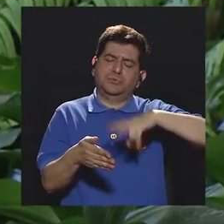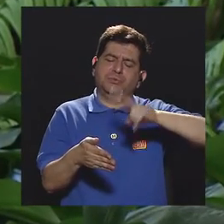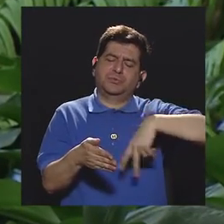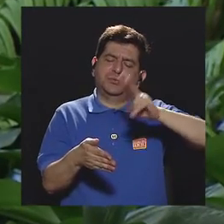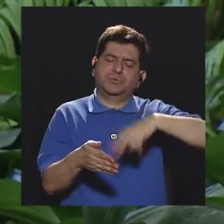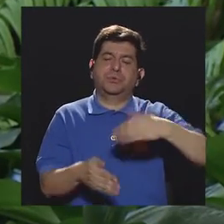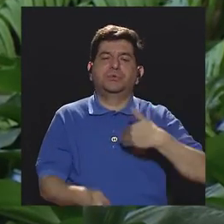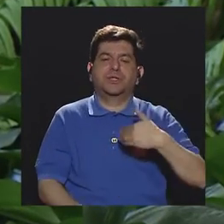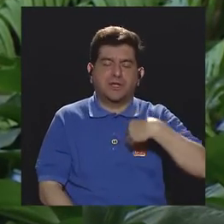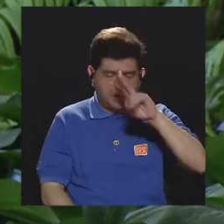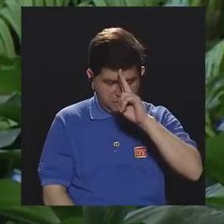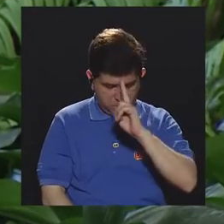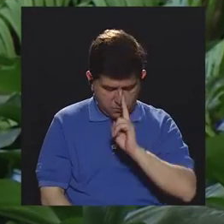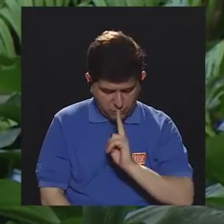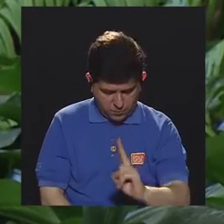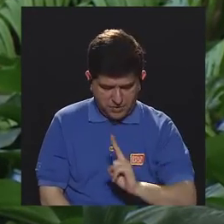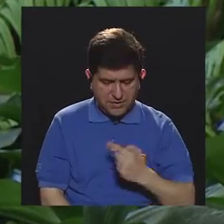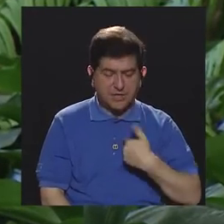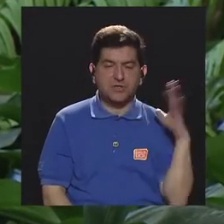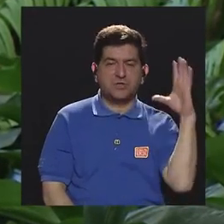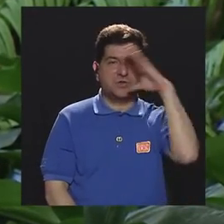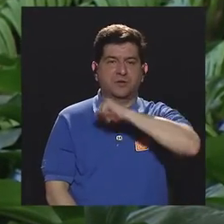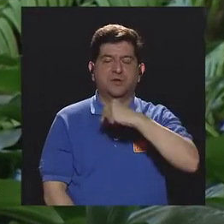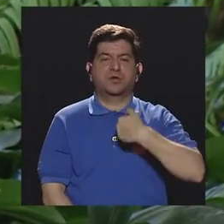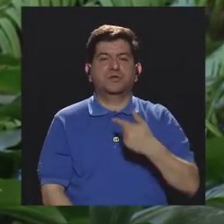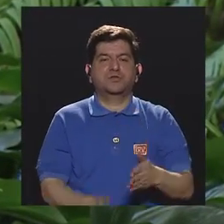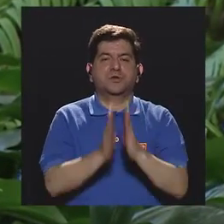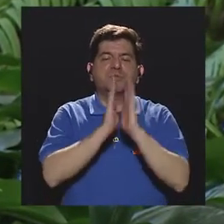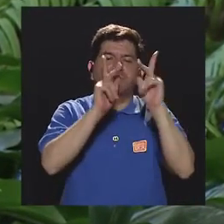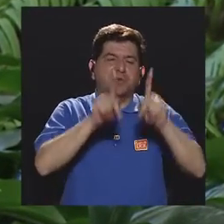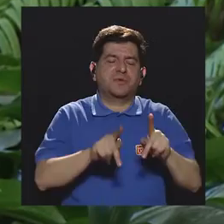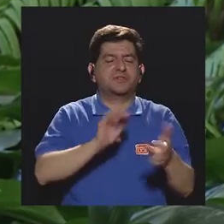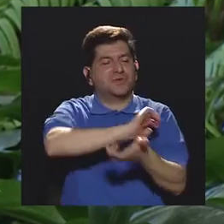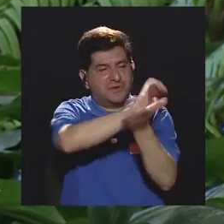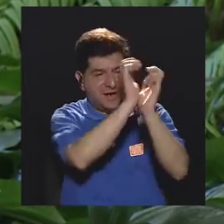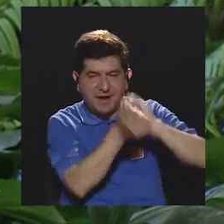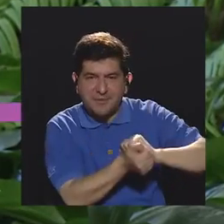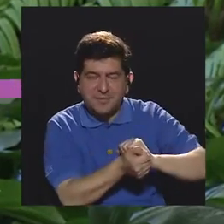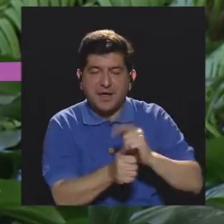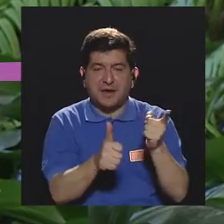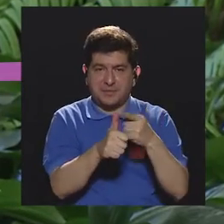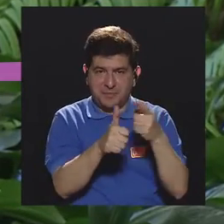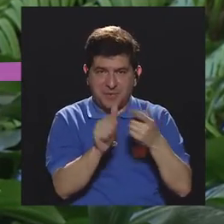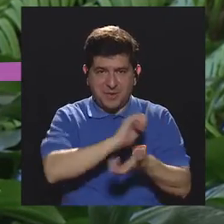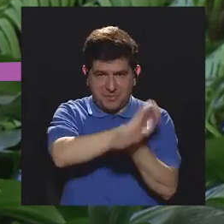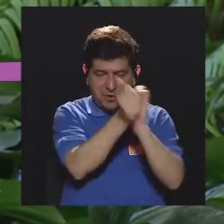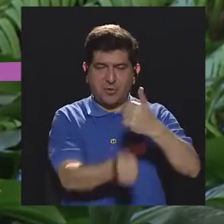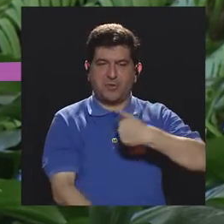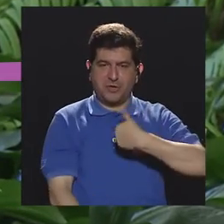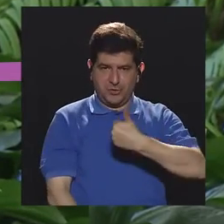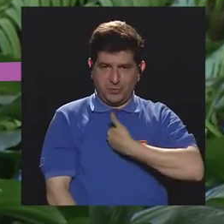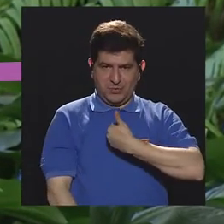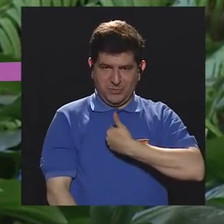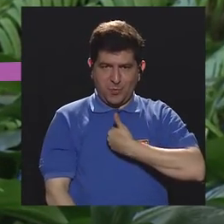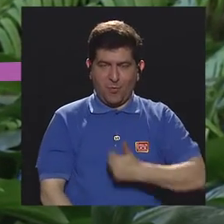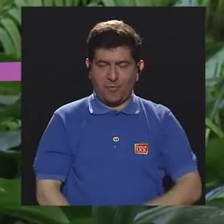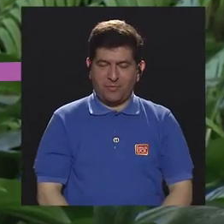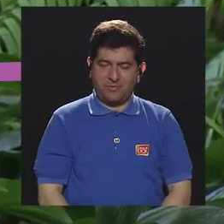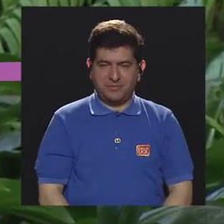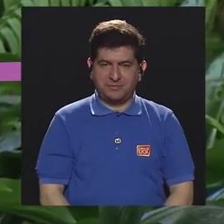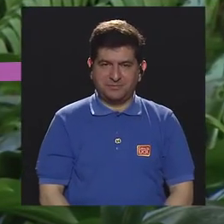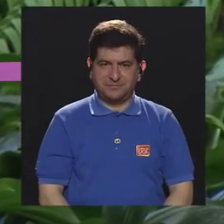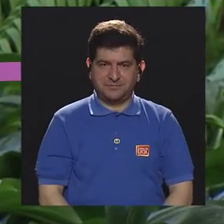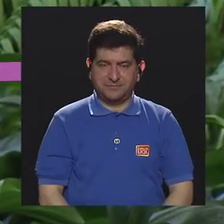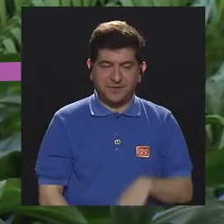digo, tener la humildad de darme cuenta que si yo le pido a un ser querido que cambie, el primero que tiene que cambiar soy yo.